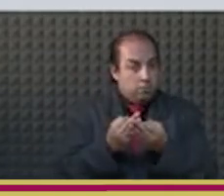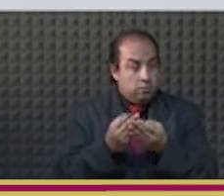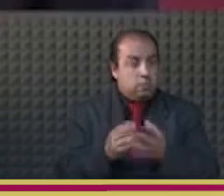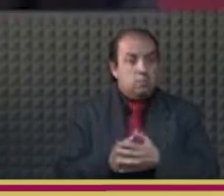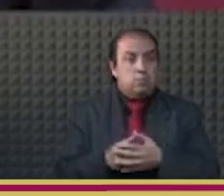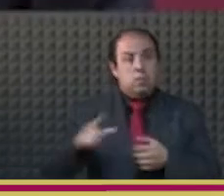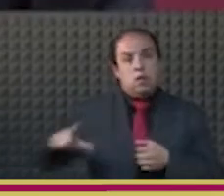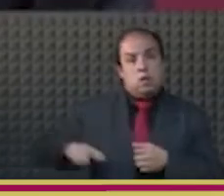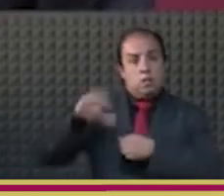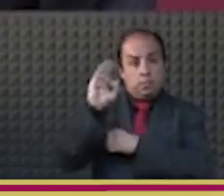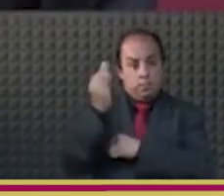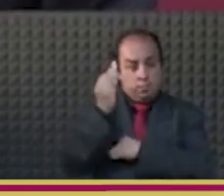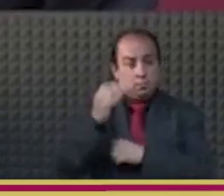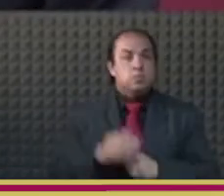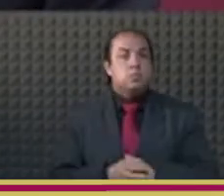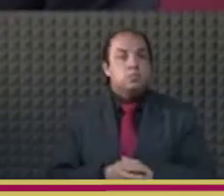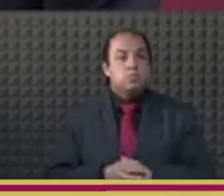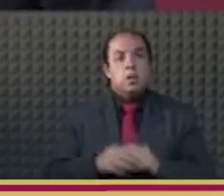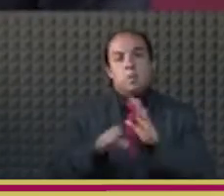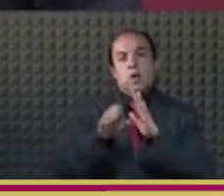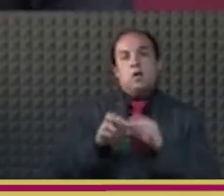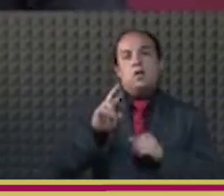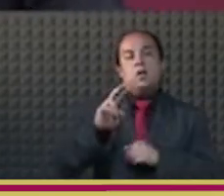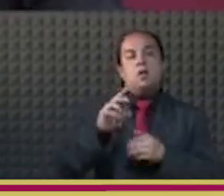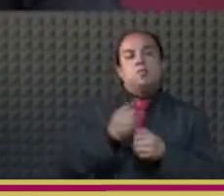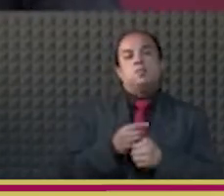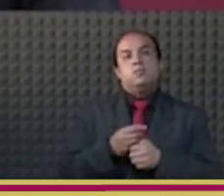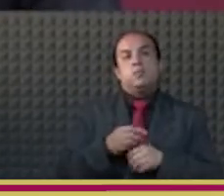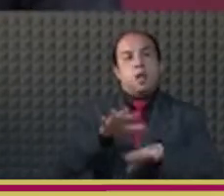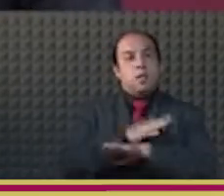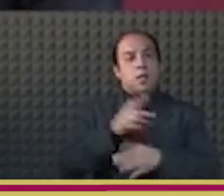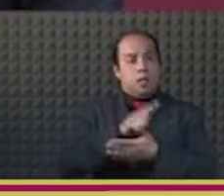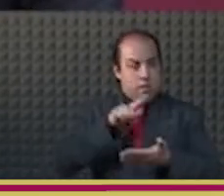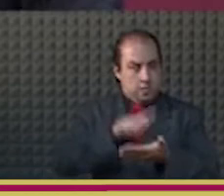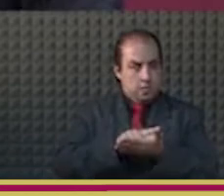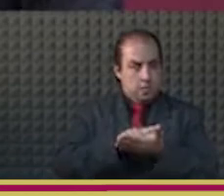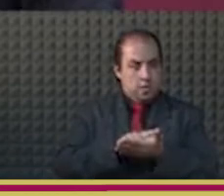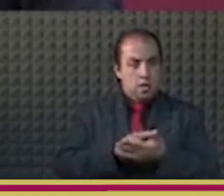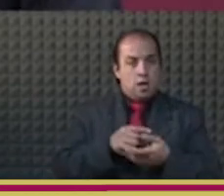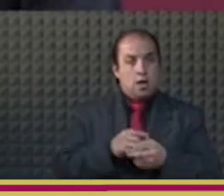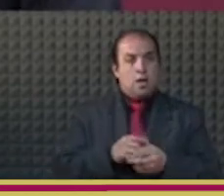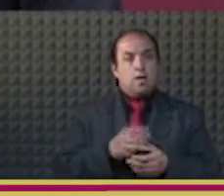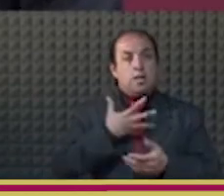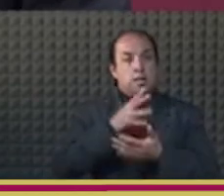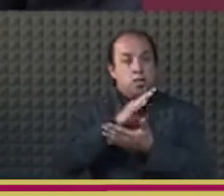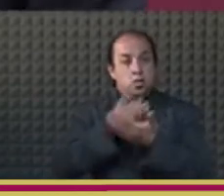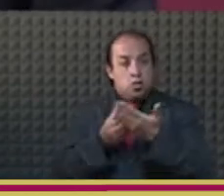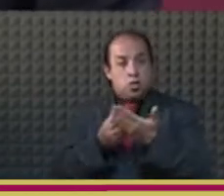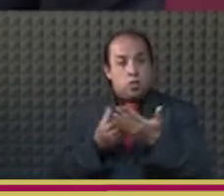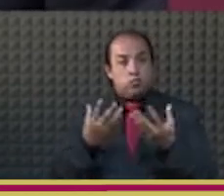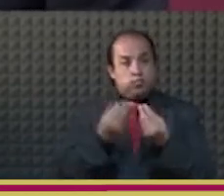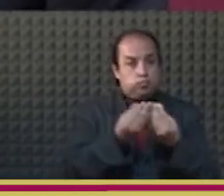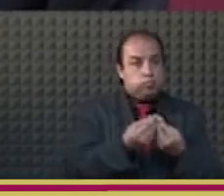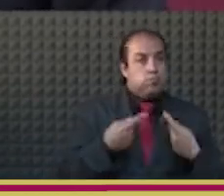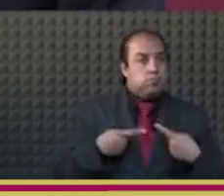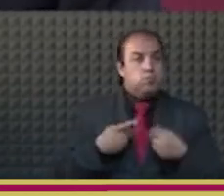el gobierno federal, como la reforma laboral para promover la contratación colectiva y